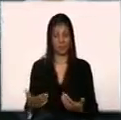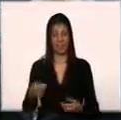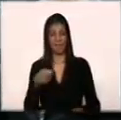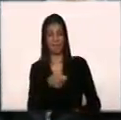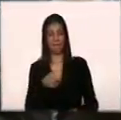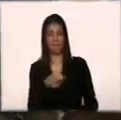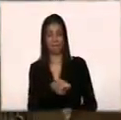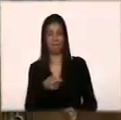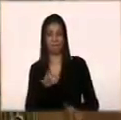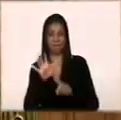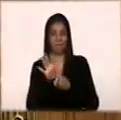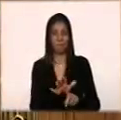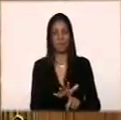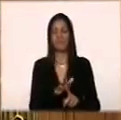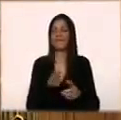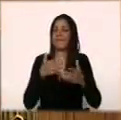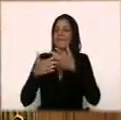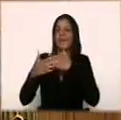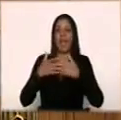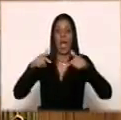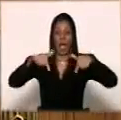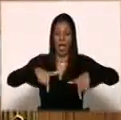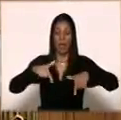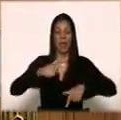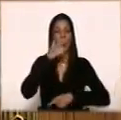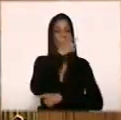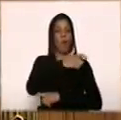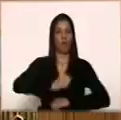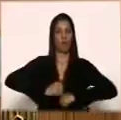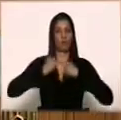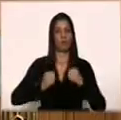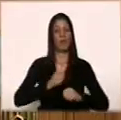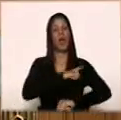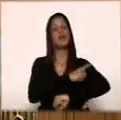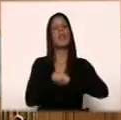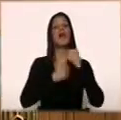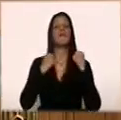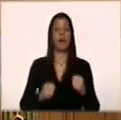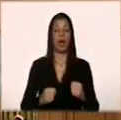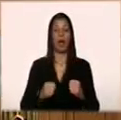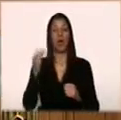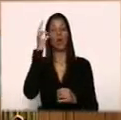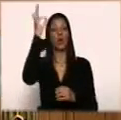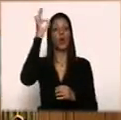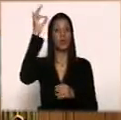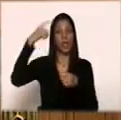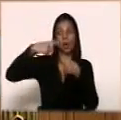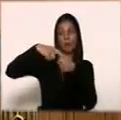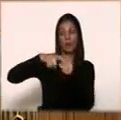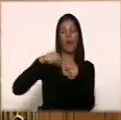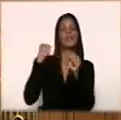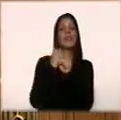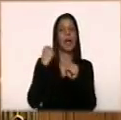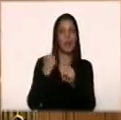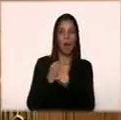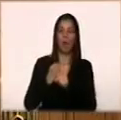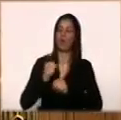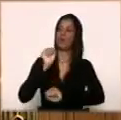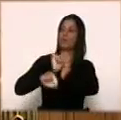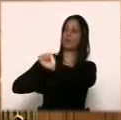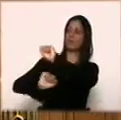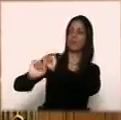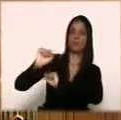derrotar. Pues aquí se levantó un pueblo obrero, que son los consejos productivos de trabajadores, a defender